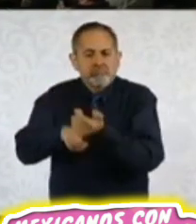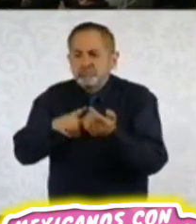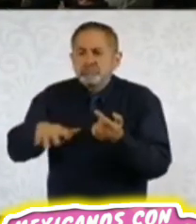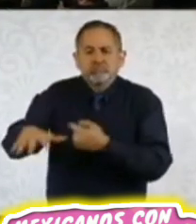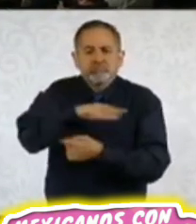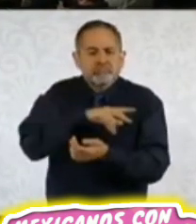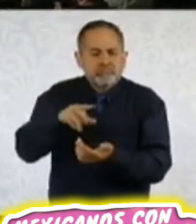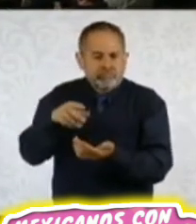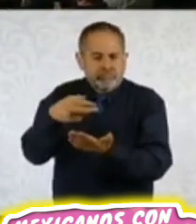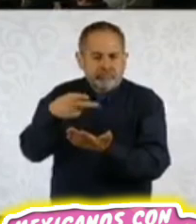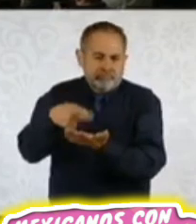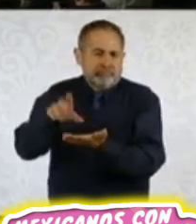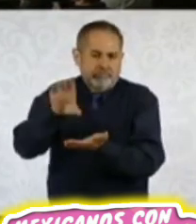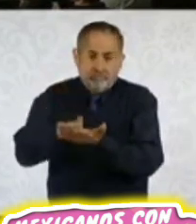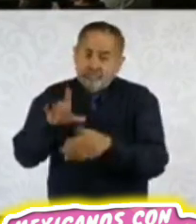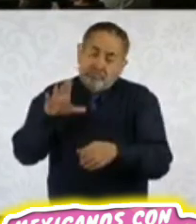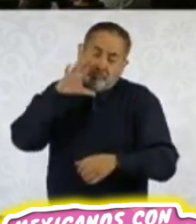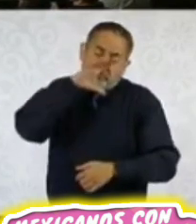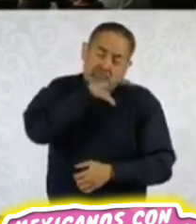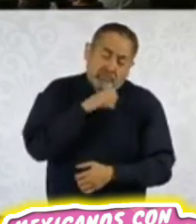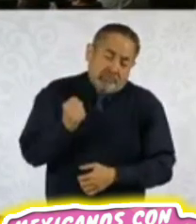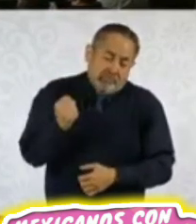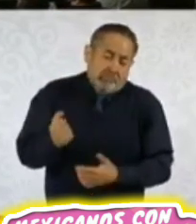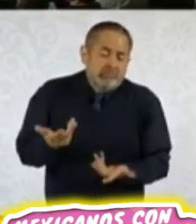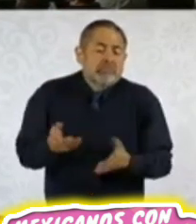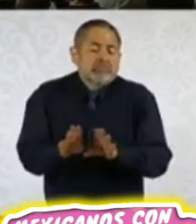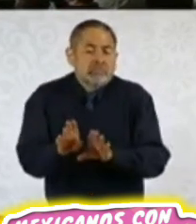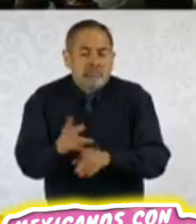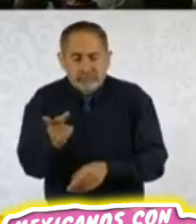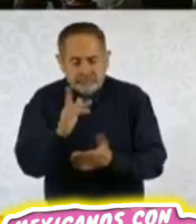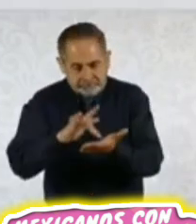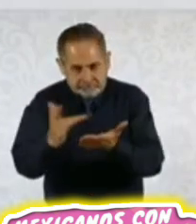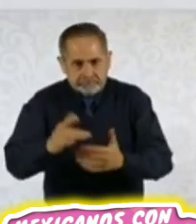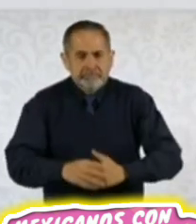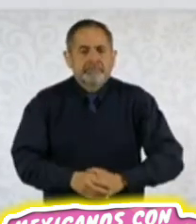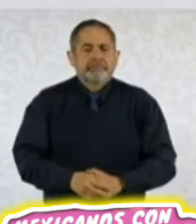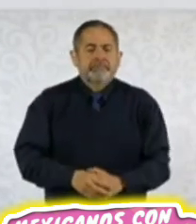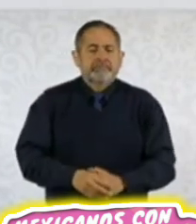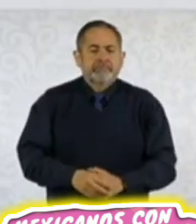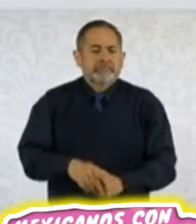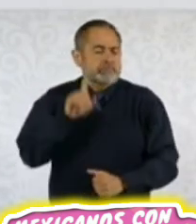sí, luego los calores están muy fuertes por ahí. Muchas gracias, Presidenta. Sí,